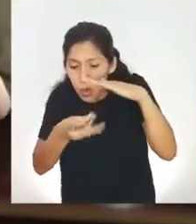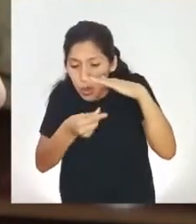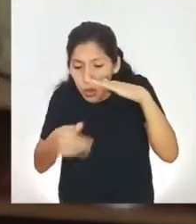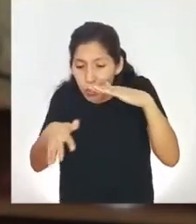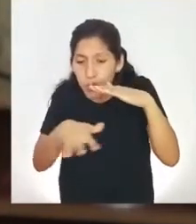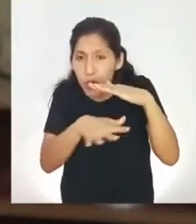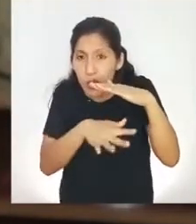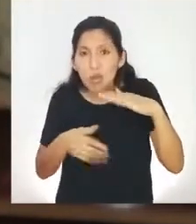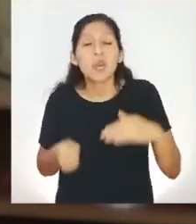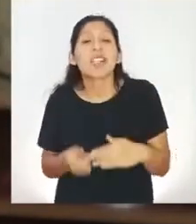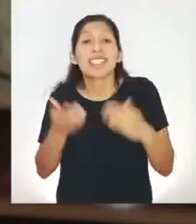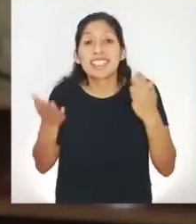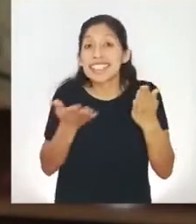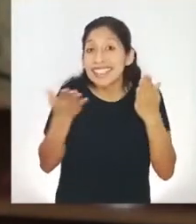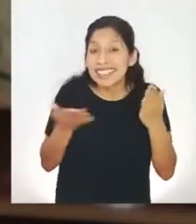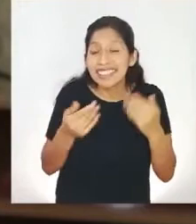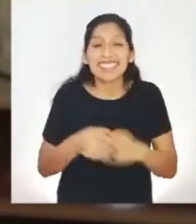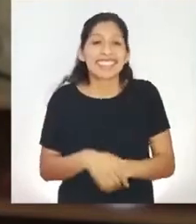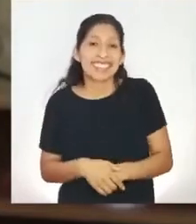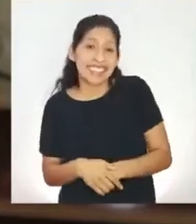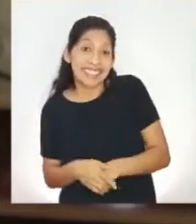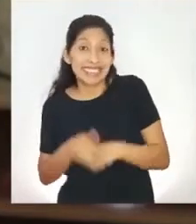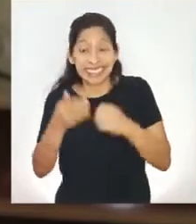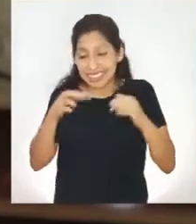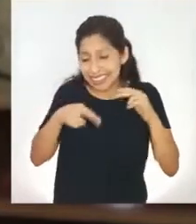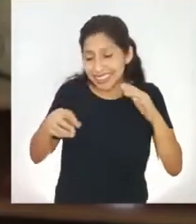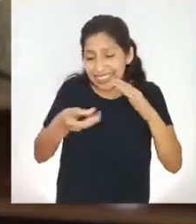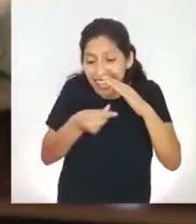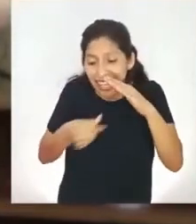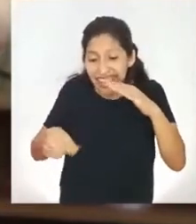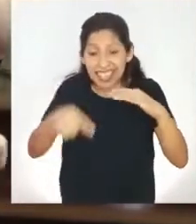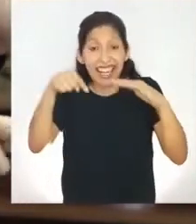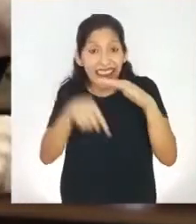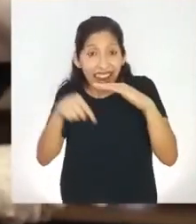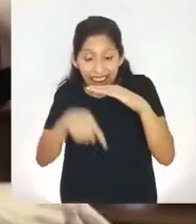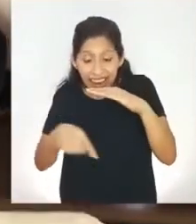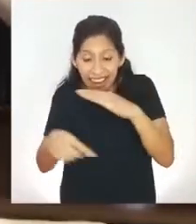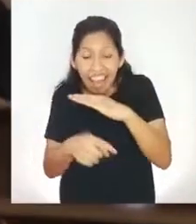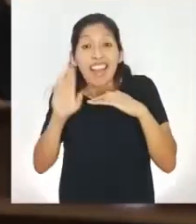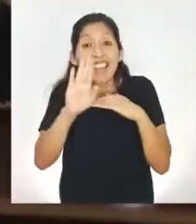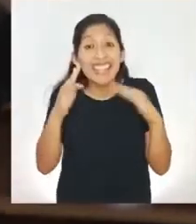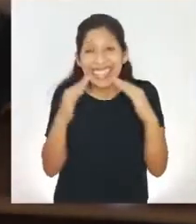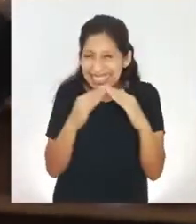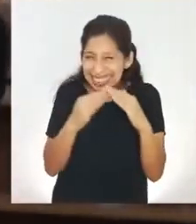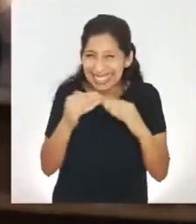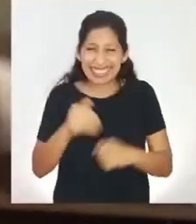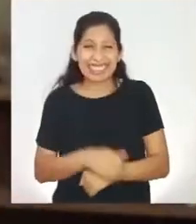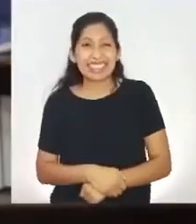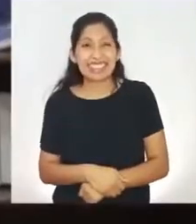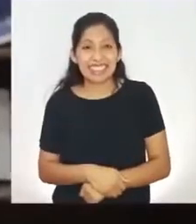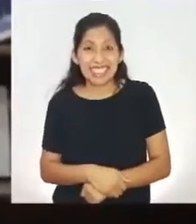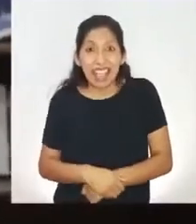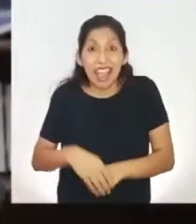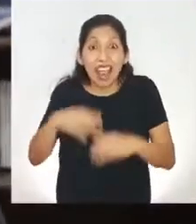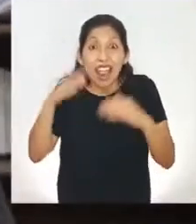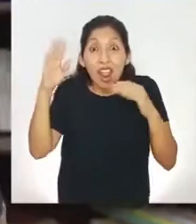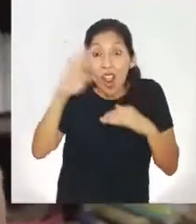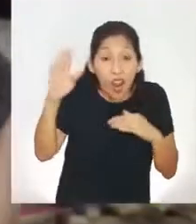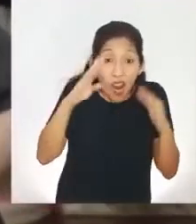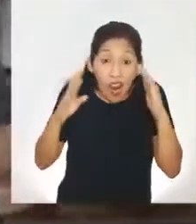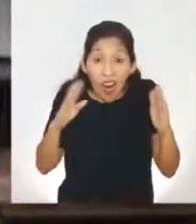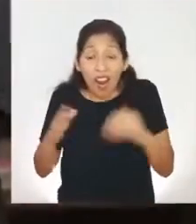tierra. Huasichay, huasichay, debajo de la tierra.